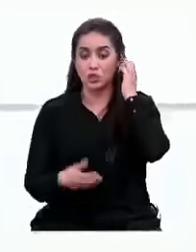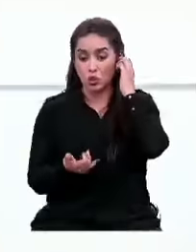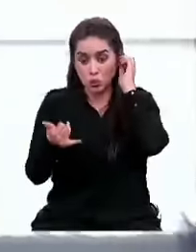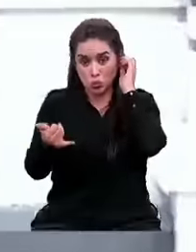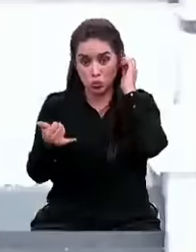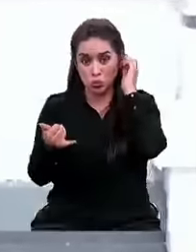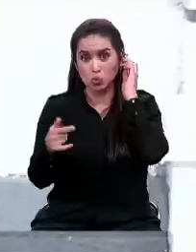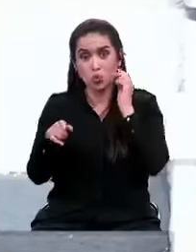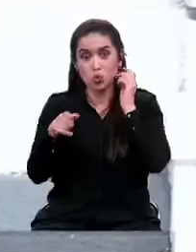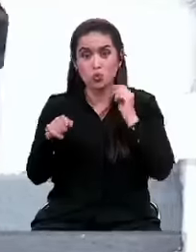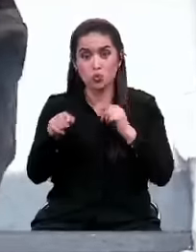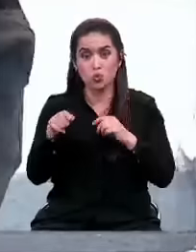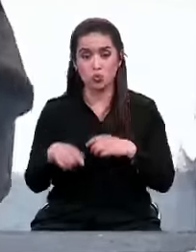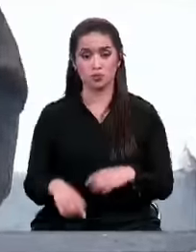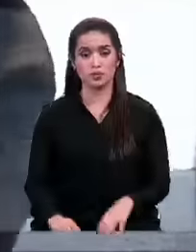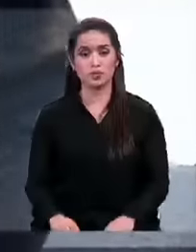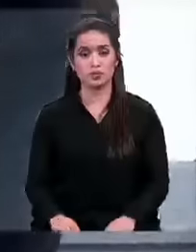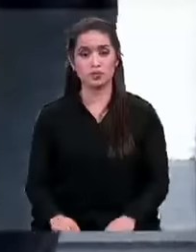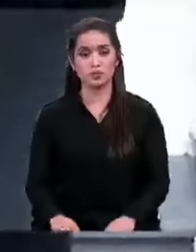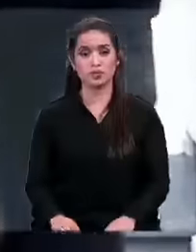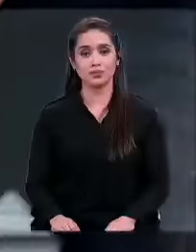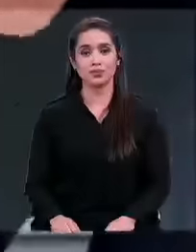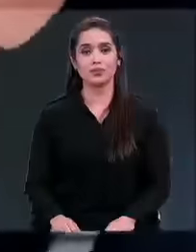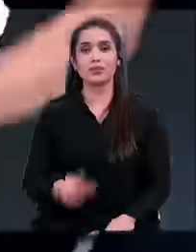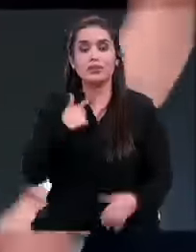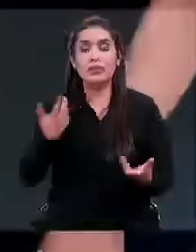quiero. ¡Ay! ¡Cuidado! Miguelito. ¿Qué?